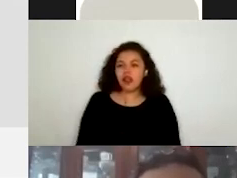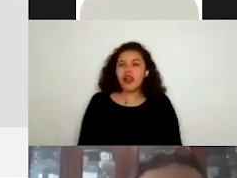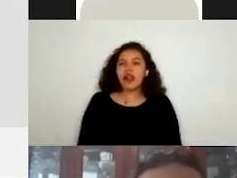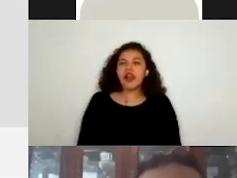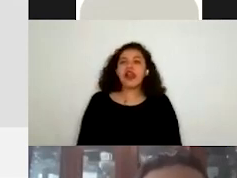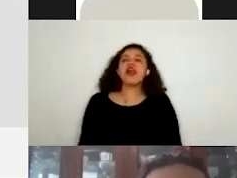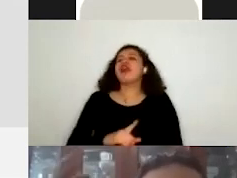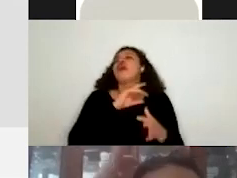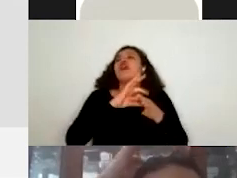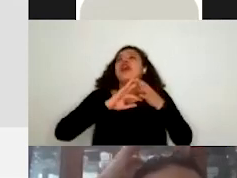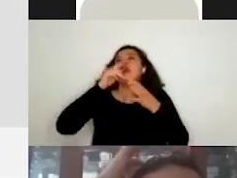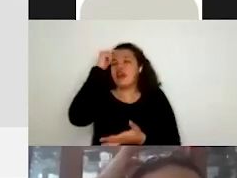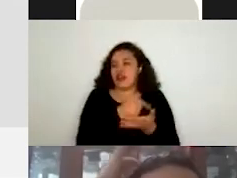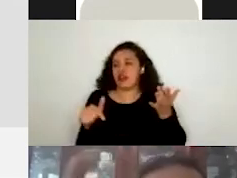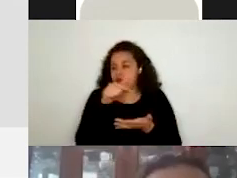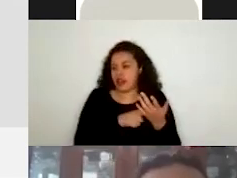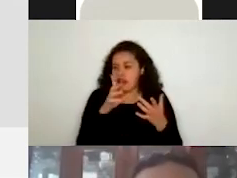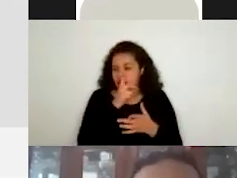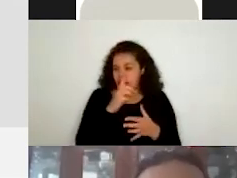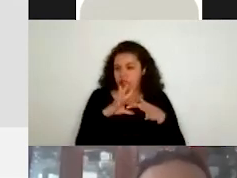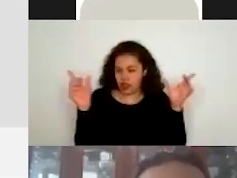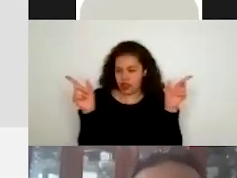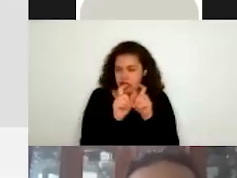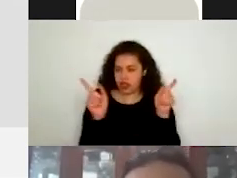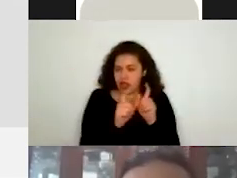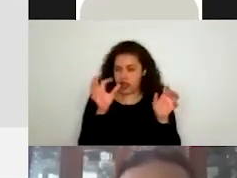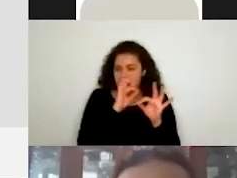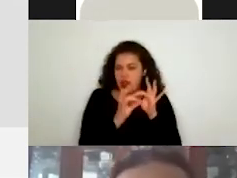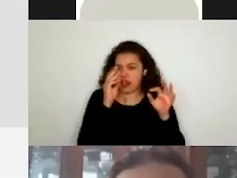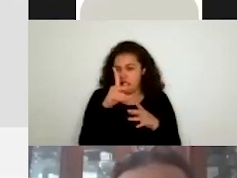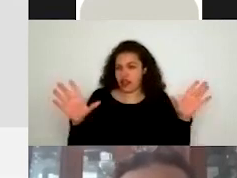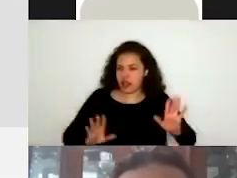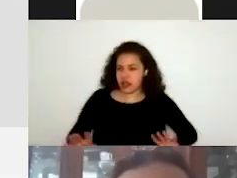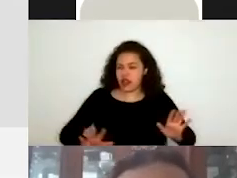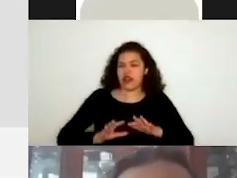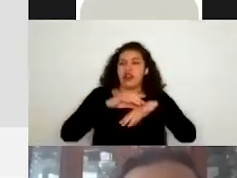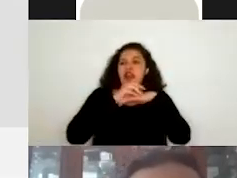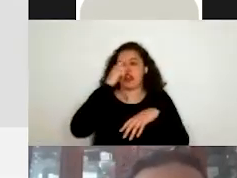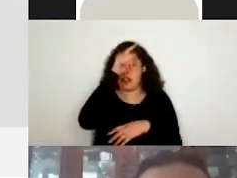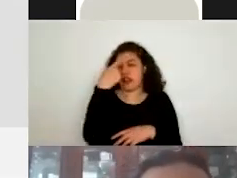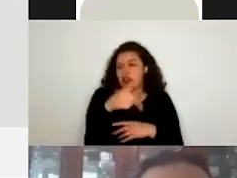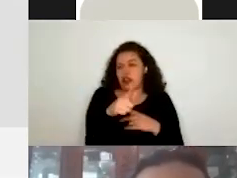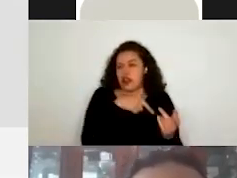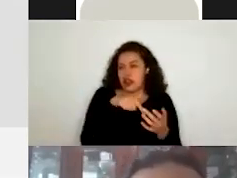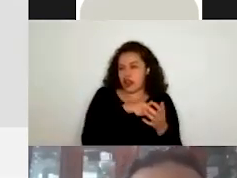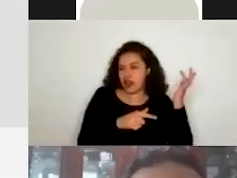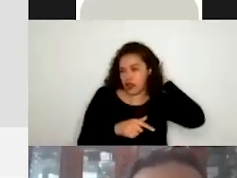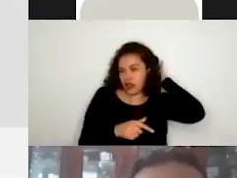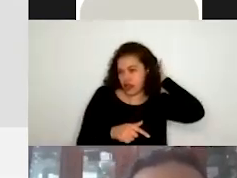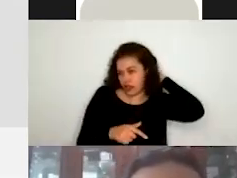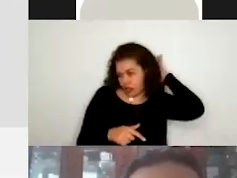Descripción del inmueble. Se señalará breve y puntualmente las características físicas del inmueble, donde esté